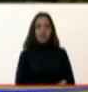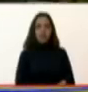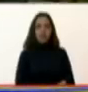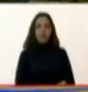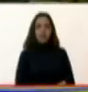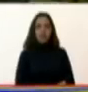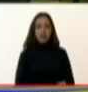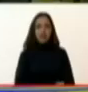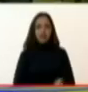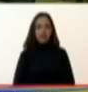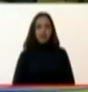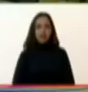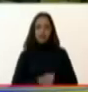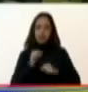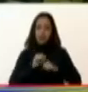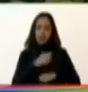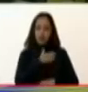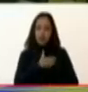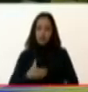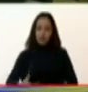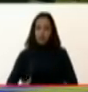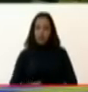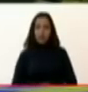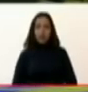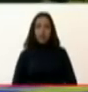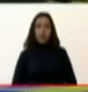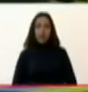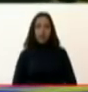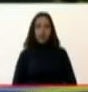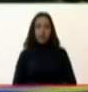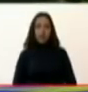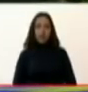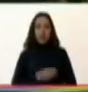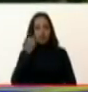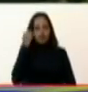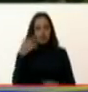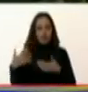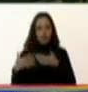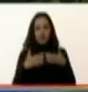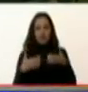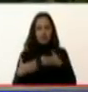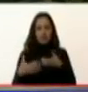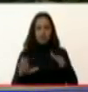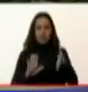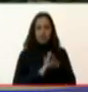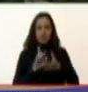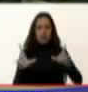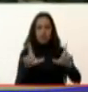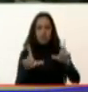Sí, sí, presidente. Creo que la batalla mediática, nosotros lo que